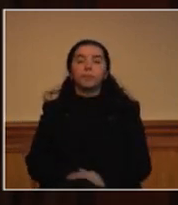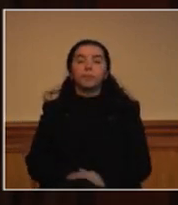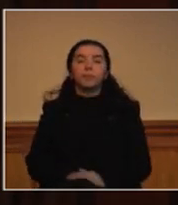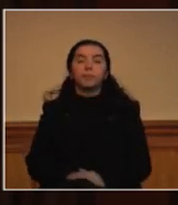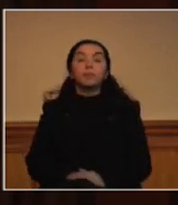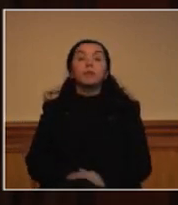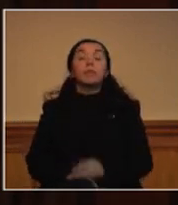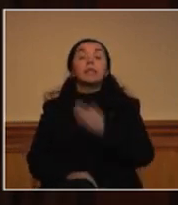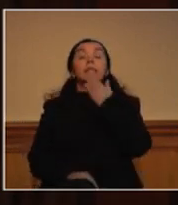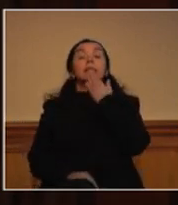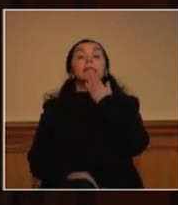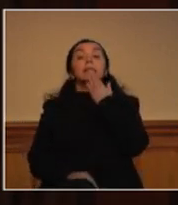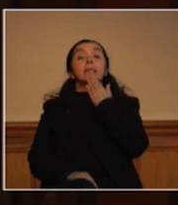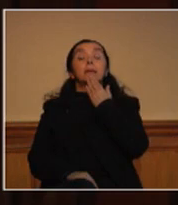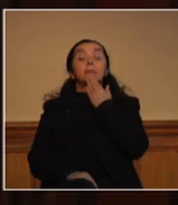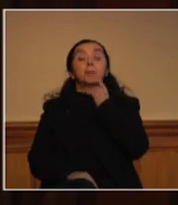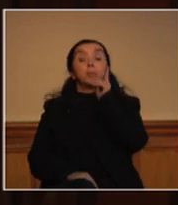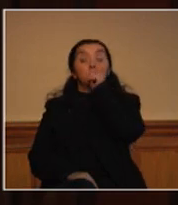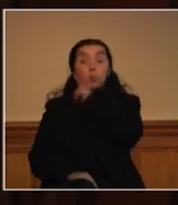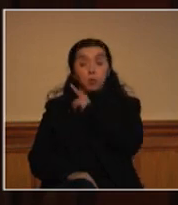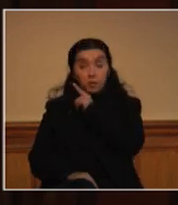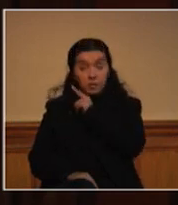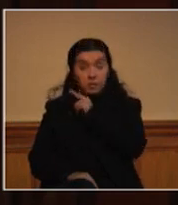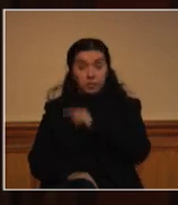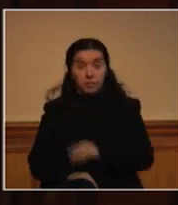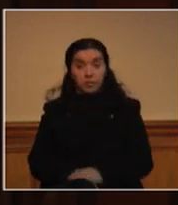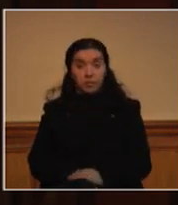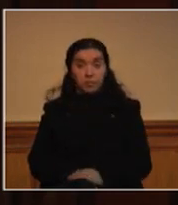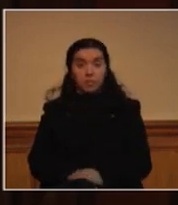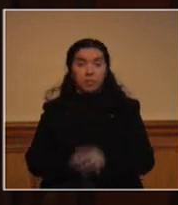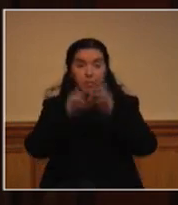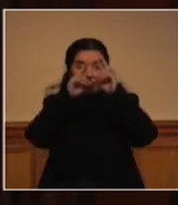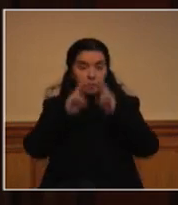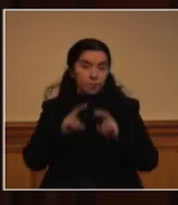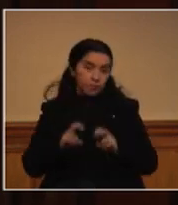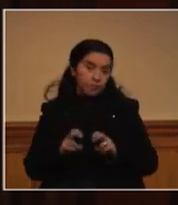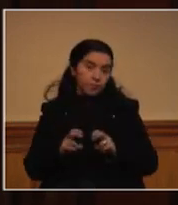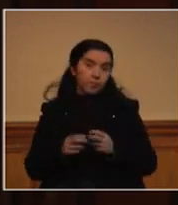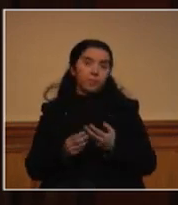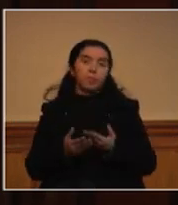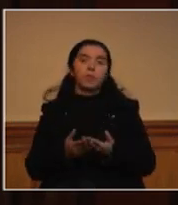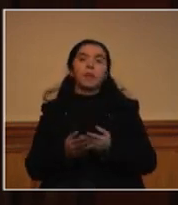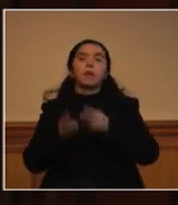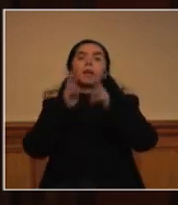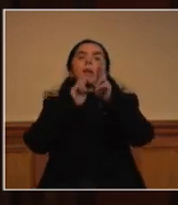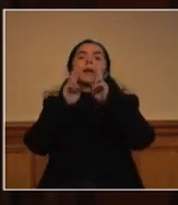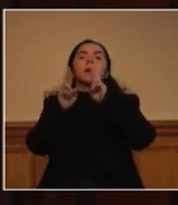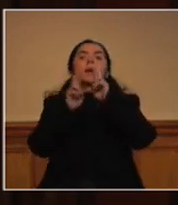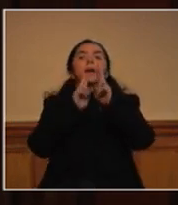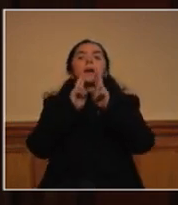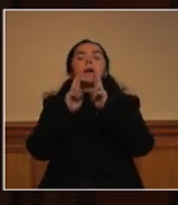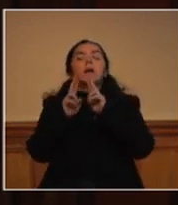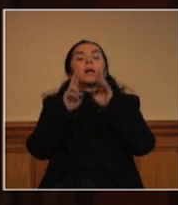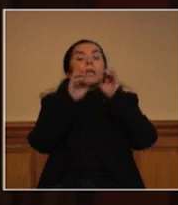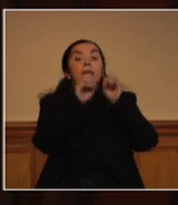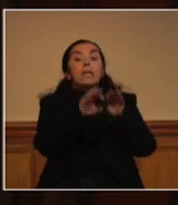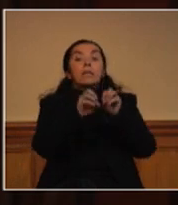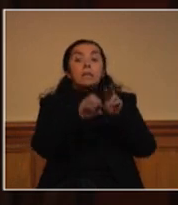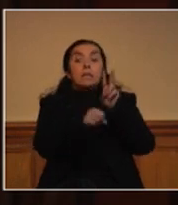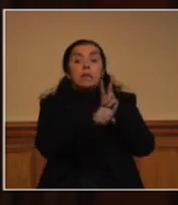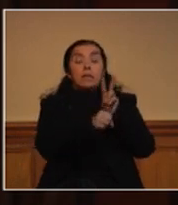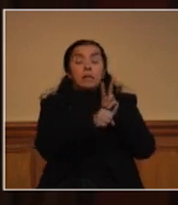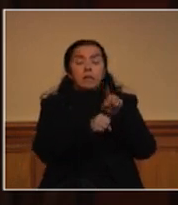Y por último, la última cuestión de investigación era en relación a la formación de los maestros, puesto